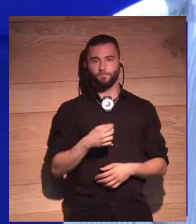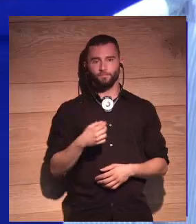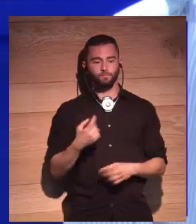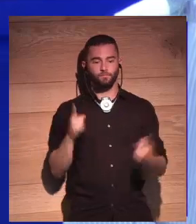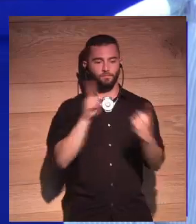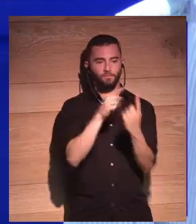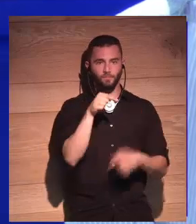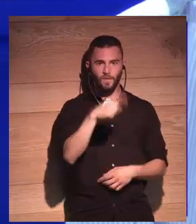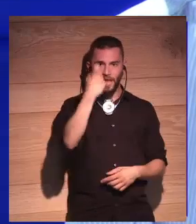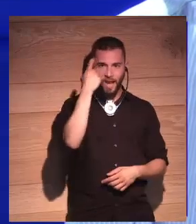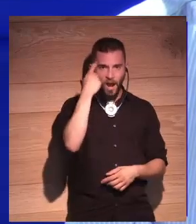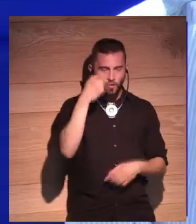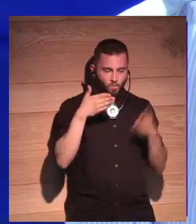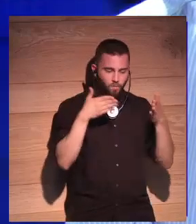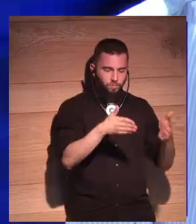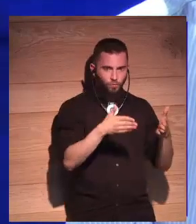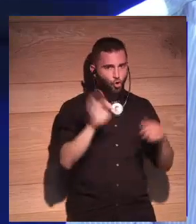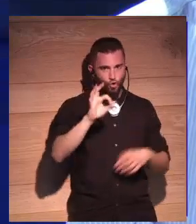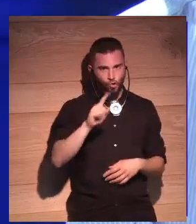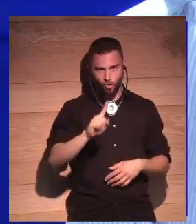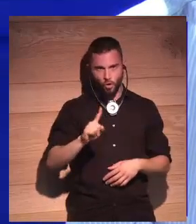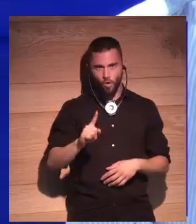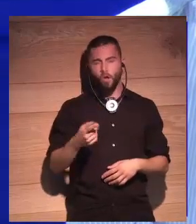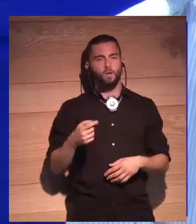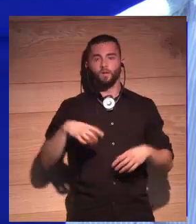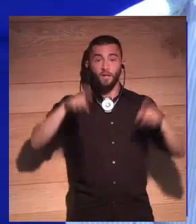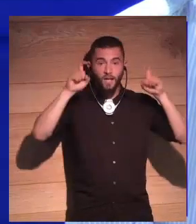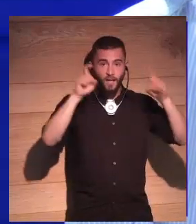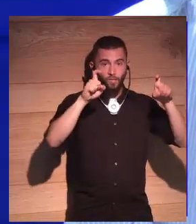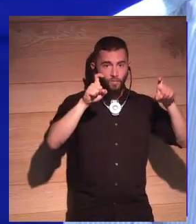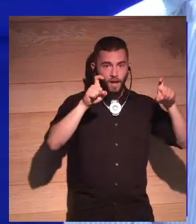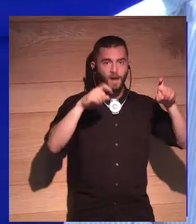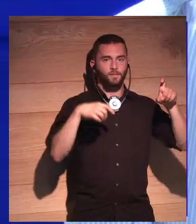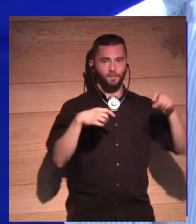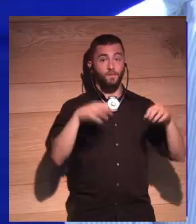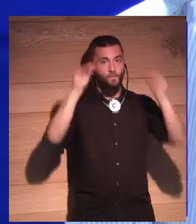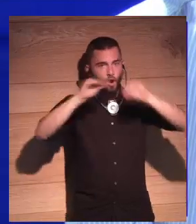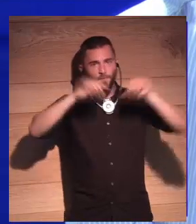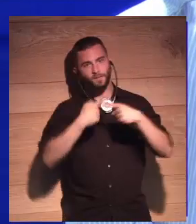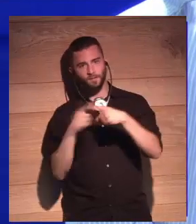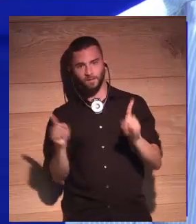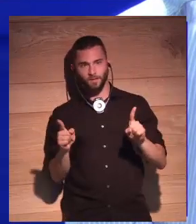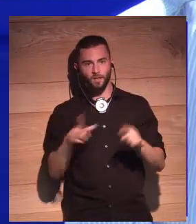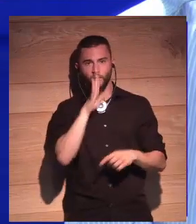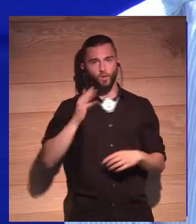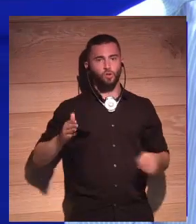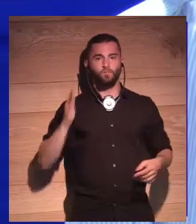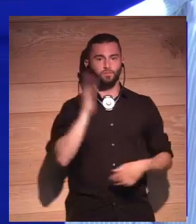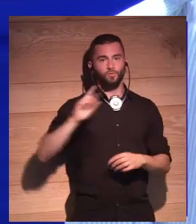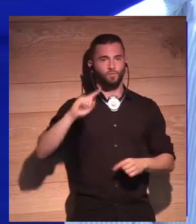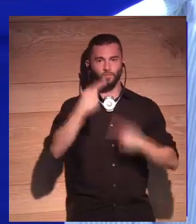es el alumno. No, educar es educar, formar es otra cosa. Y por eso el impacto fundamental es primero